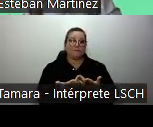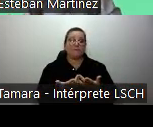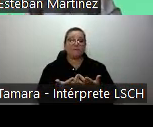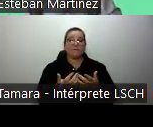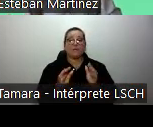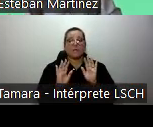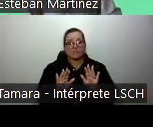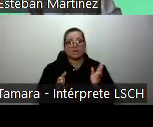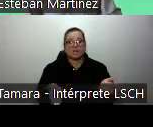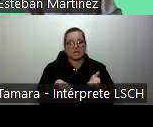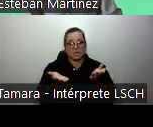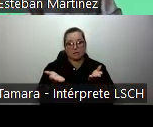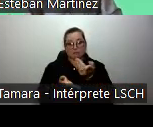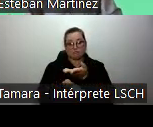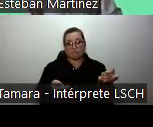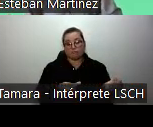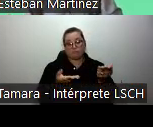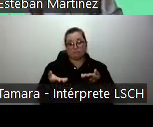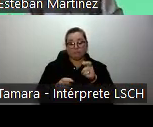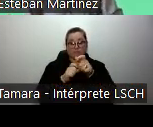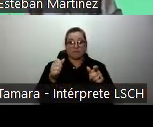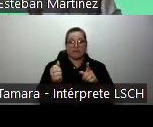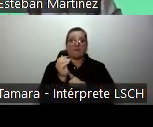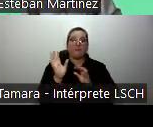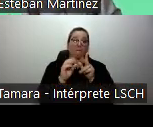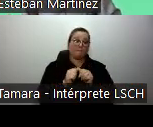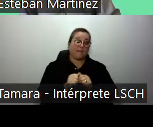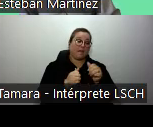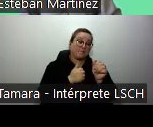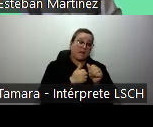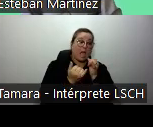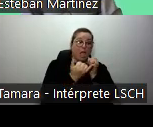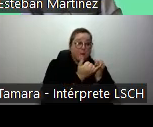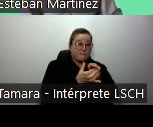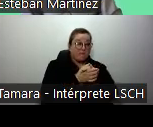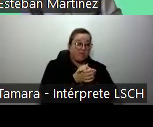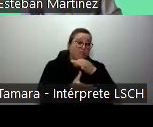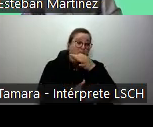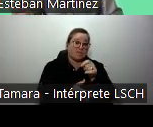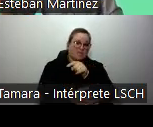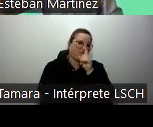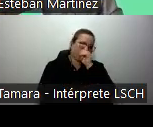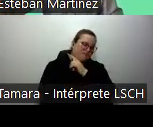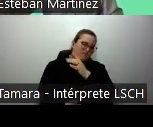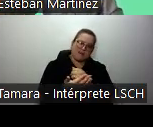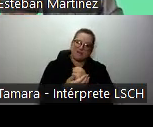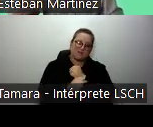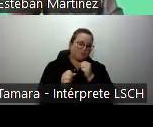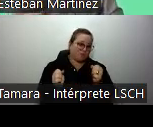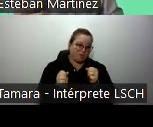ahí Los invito las invito a que si alguien de la familia alguien cercano les pregunta les dicen que algo muy difícil de lograr para tus